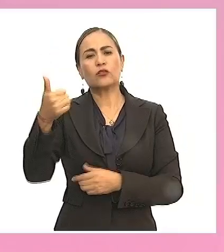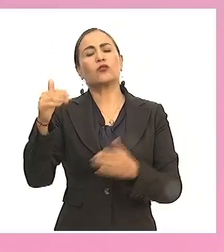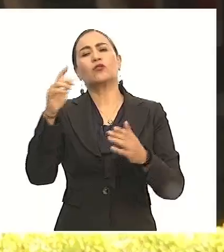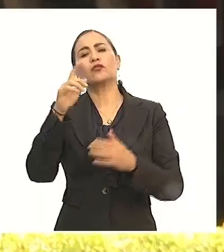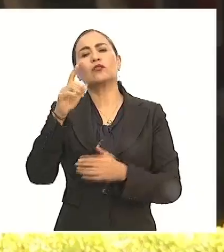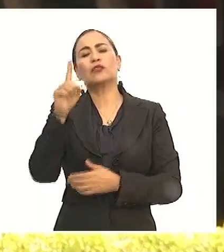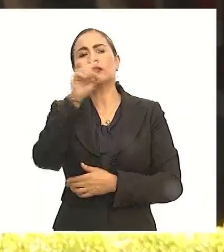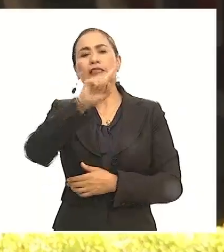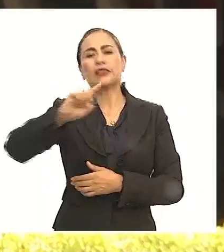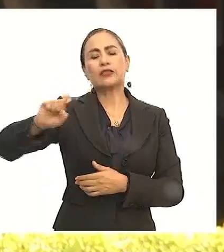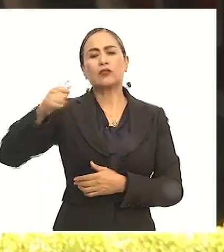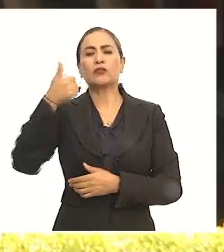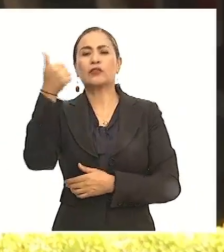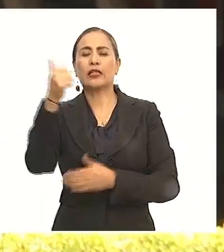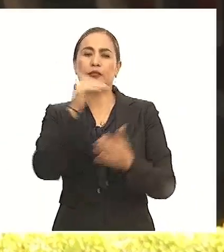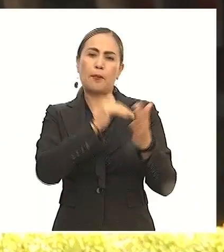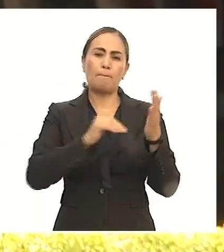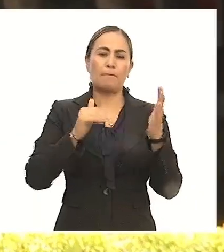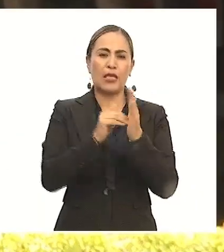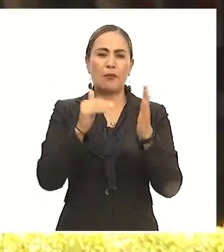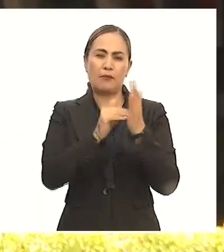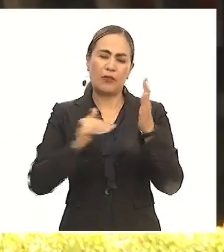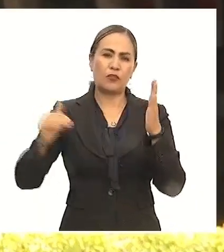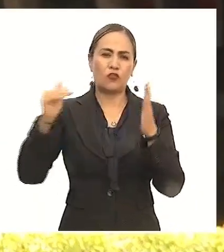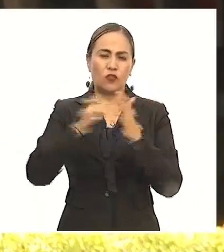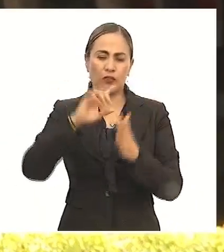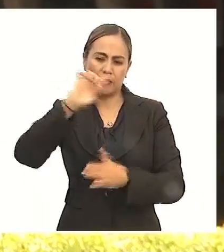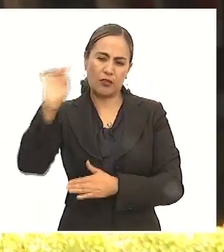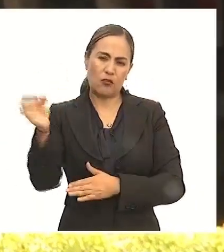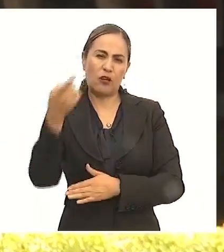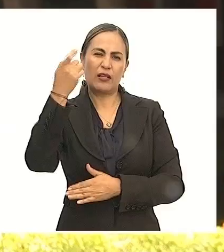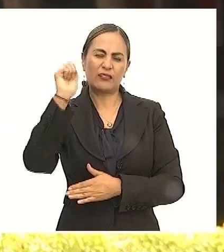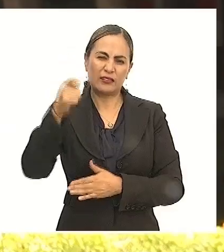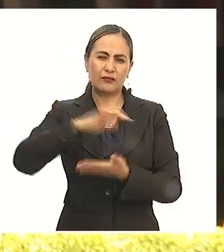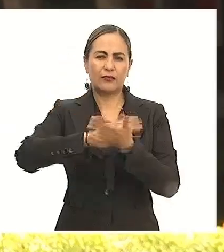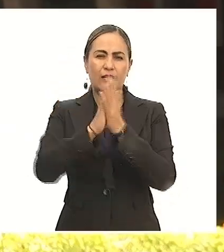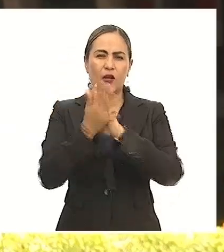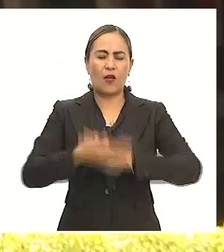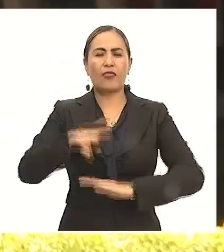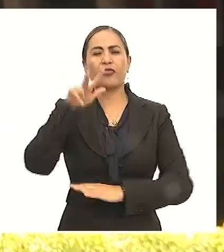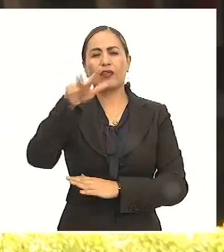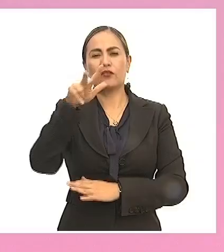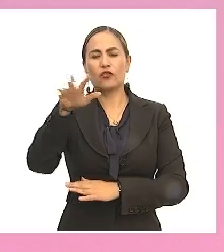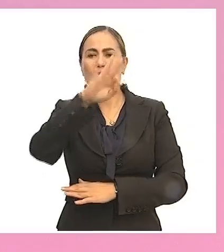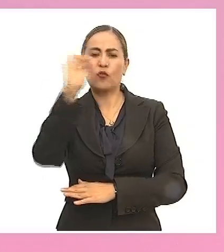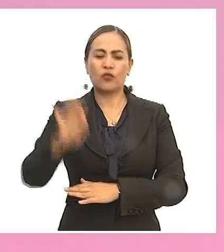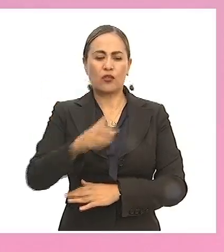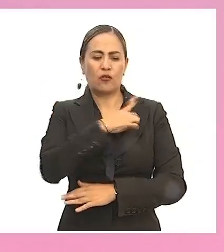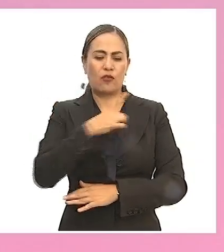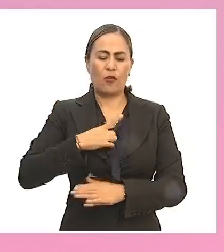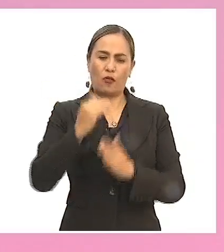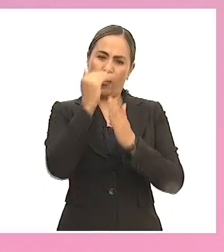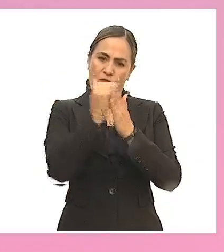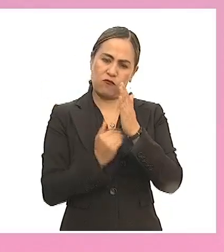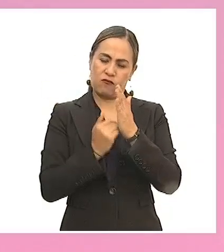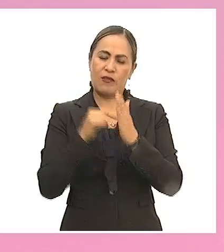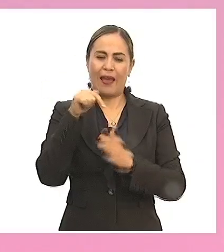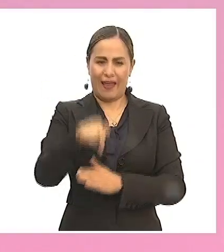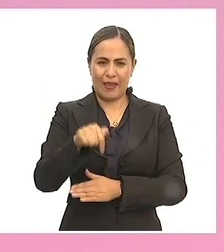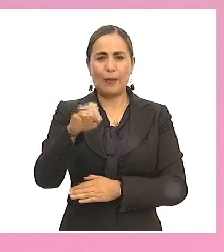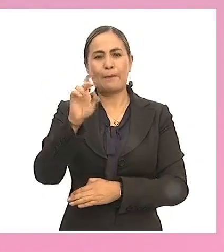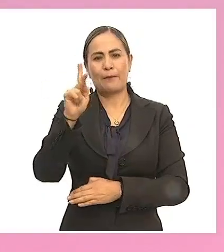dólares, es decir, 18% menos de deuda en Pemex.